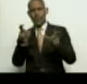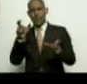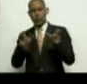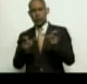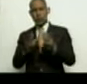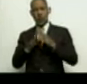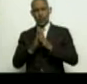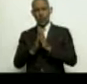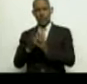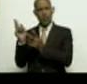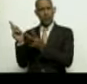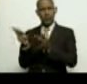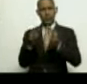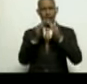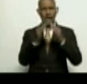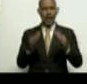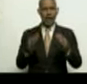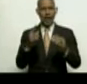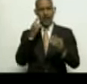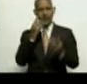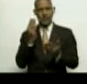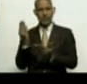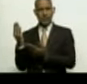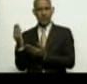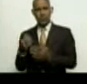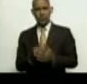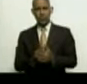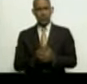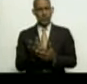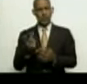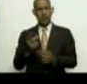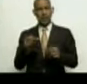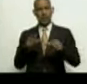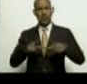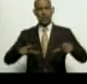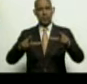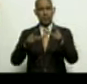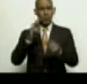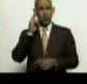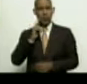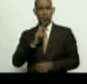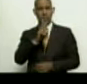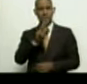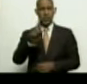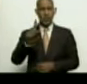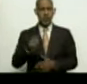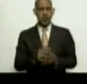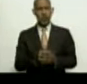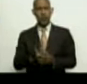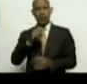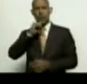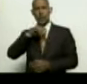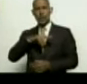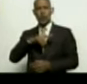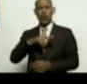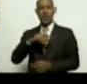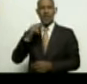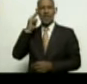Nuestra América José Martín y este espacio Bolívar 21 que nos invita a conocer sobre la verdadera historia del libertador Simón